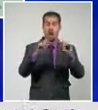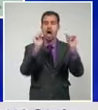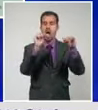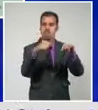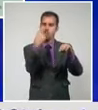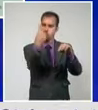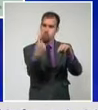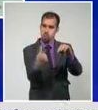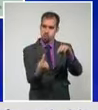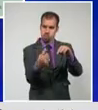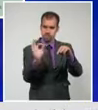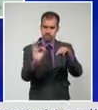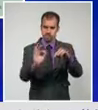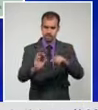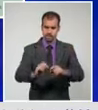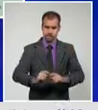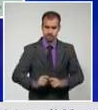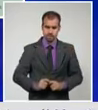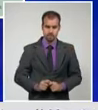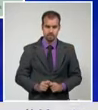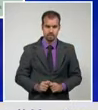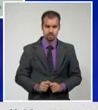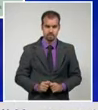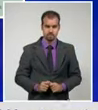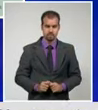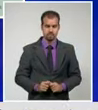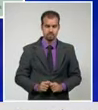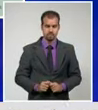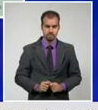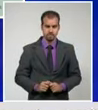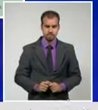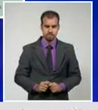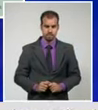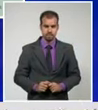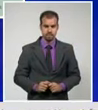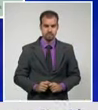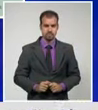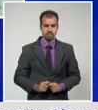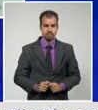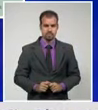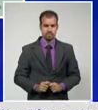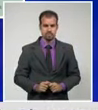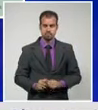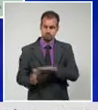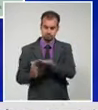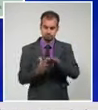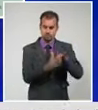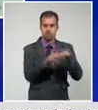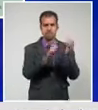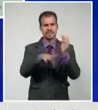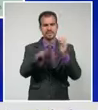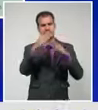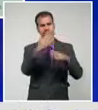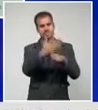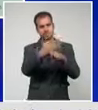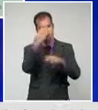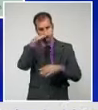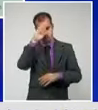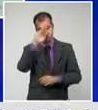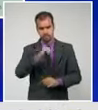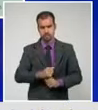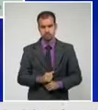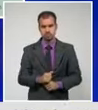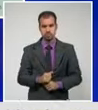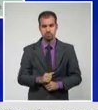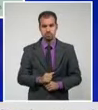autóctono en cada uno de ellos se confirma en el día de ayer. Santiago, que en la última semana